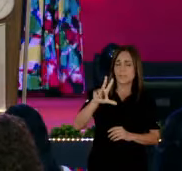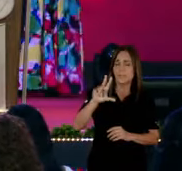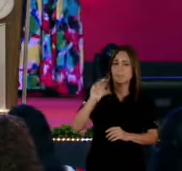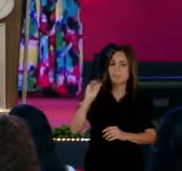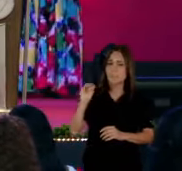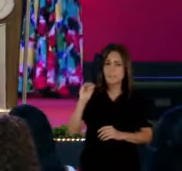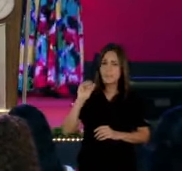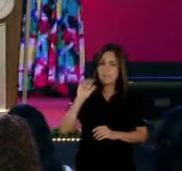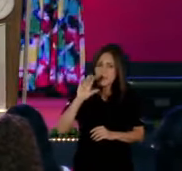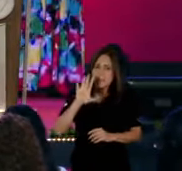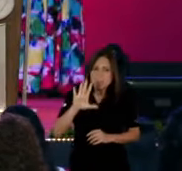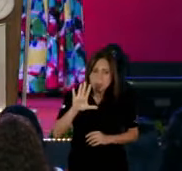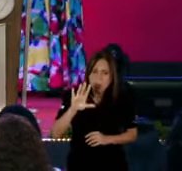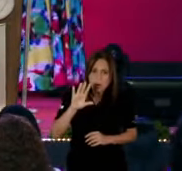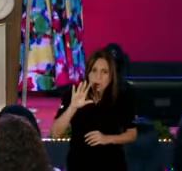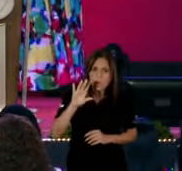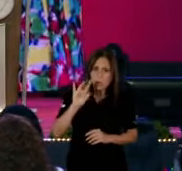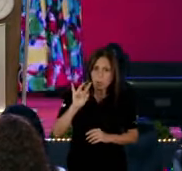787-730-5880.